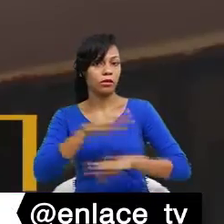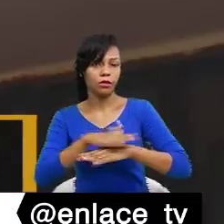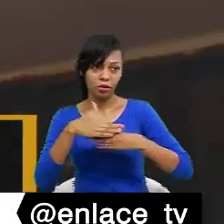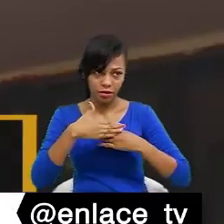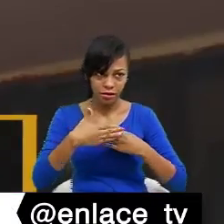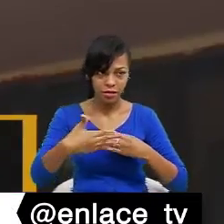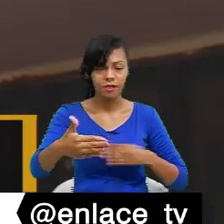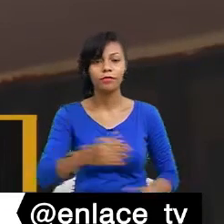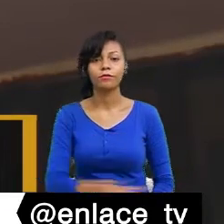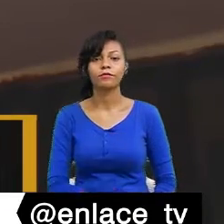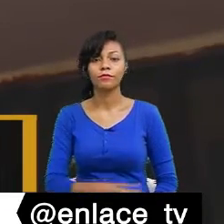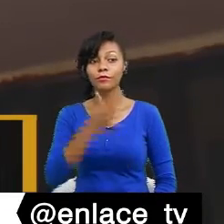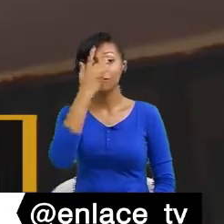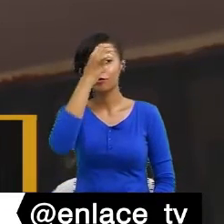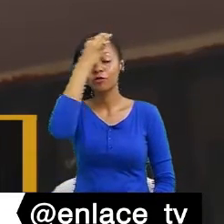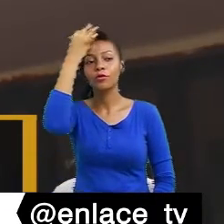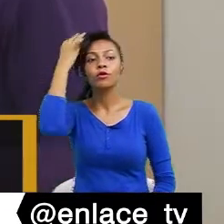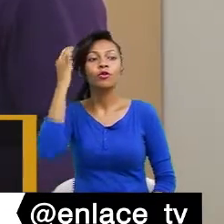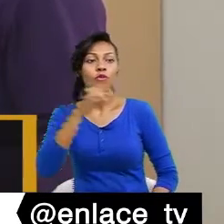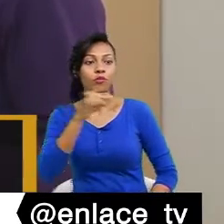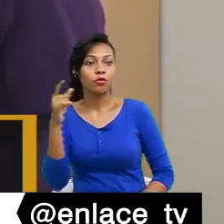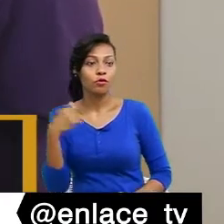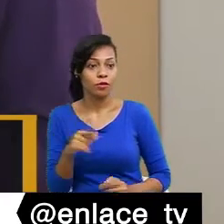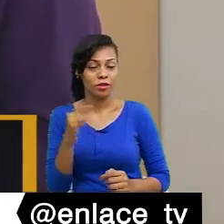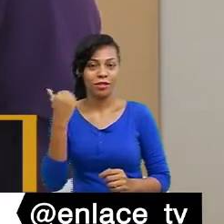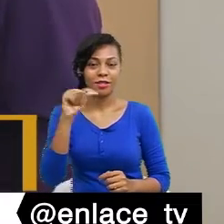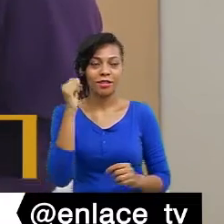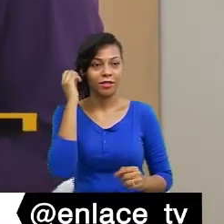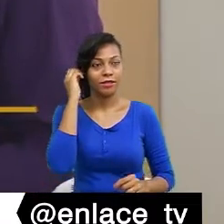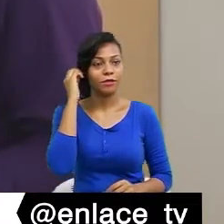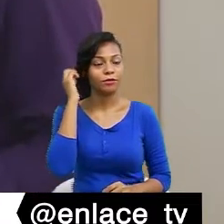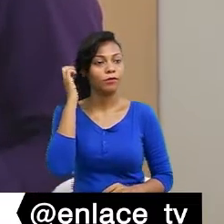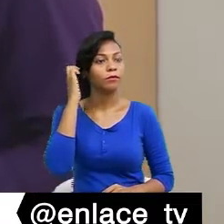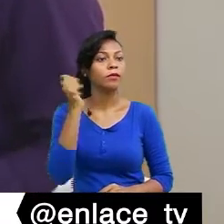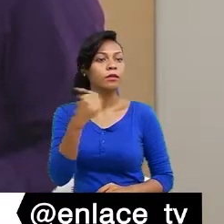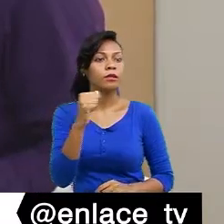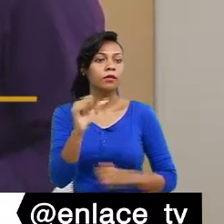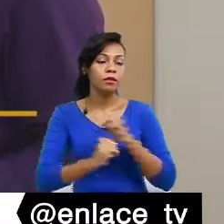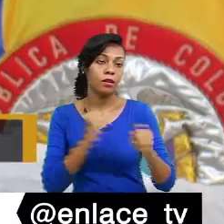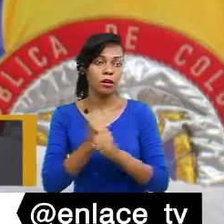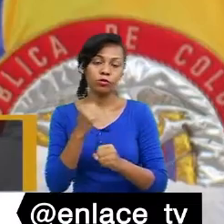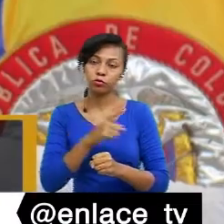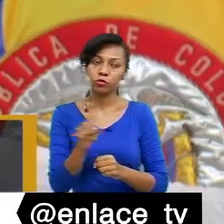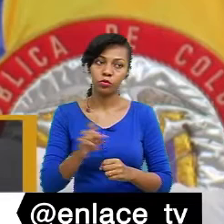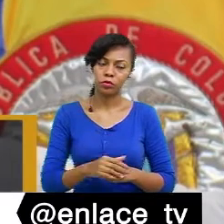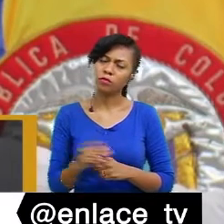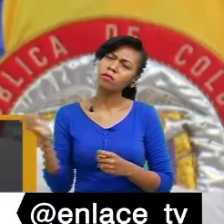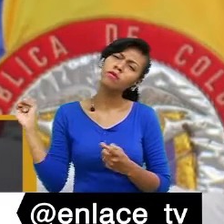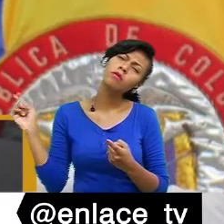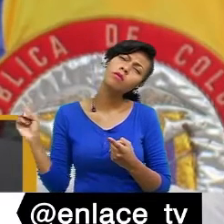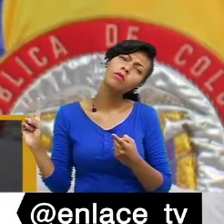los años que cumple el Centro de Estudios Regionales CER, y para ello ha previsto una programación especial para este miércoles. Han sido 10